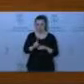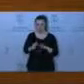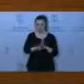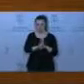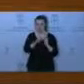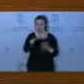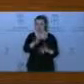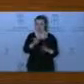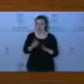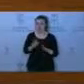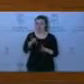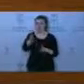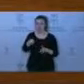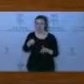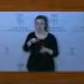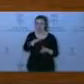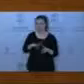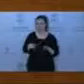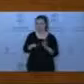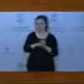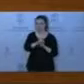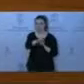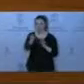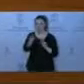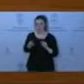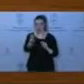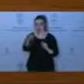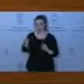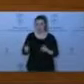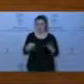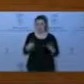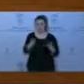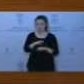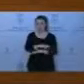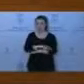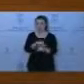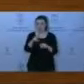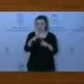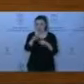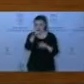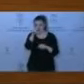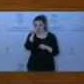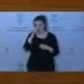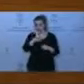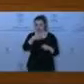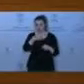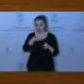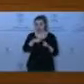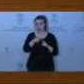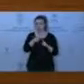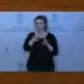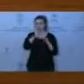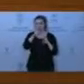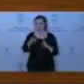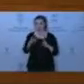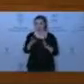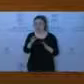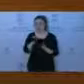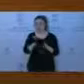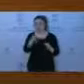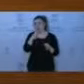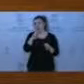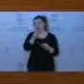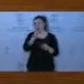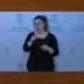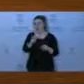vigente. Pero, mientras tanto, sigue endeudándose. El Gobierno socialista es incapaz de cuadrar las cuentas, pero, como siempre, tira de largo.